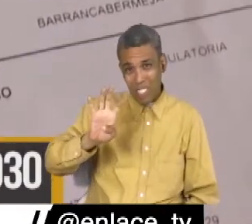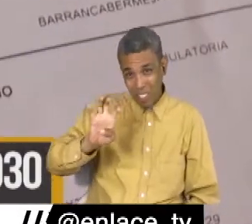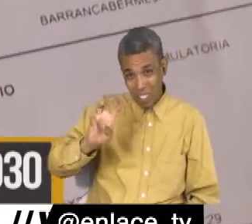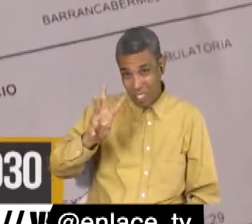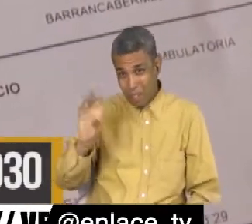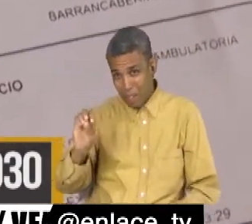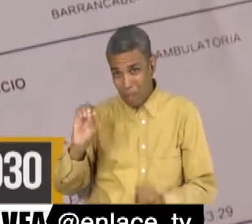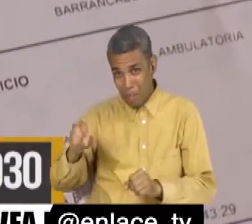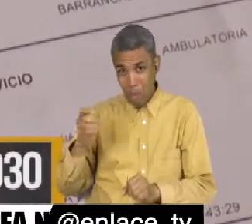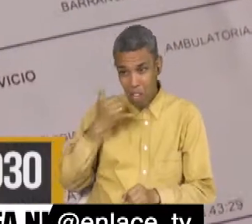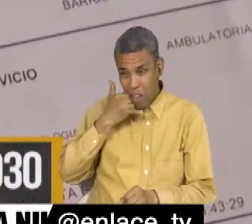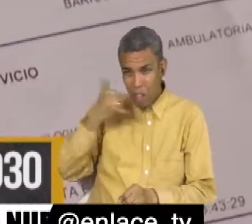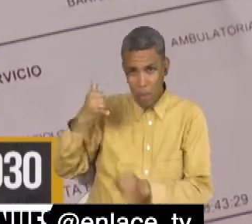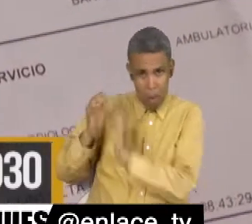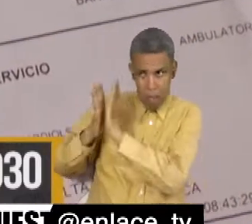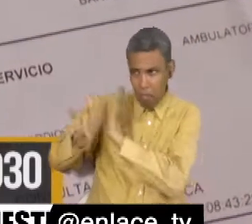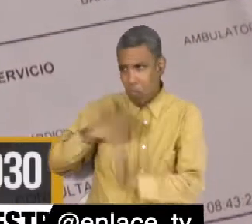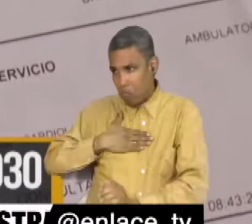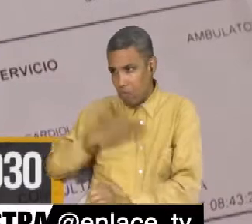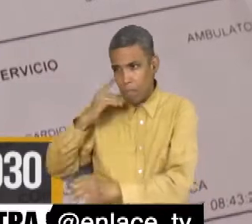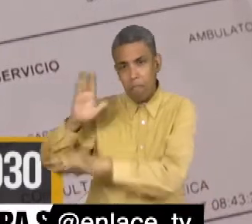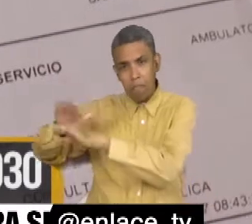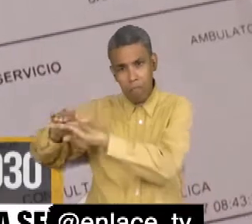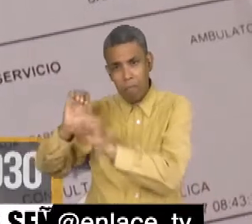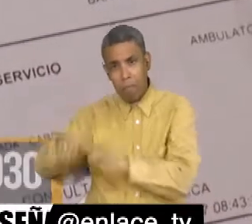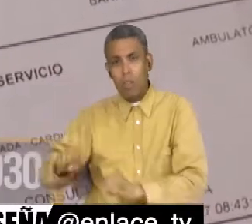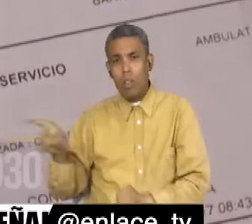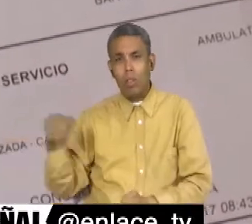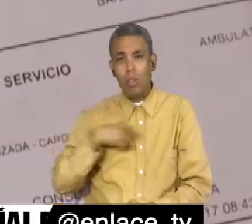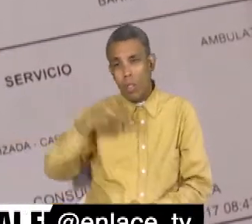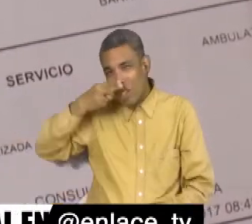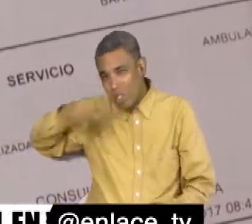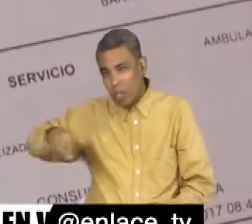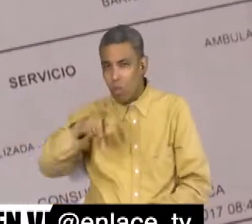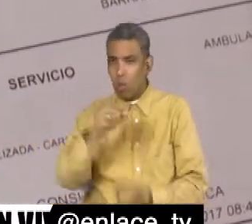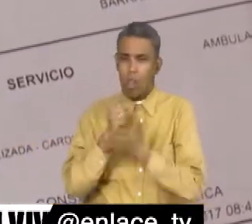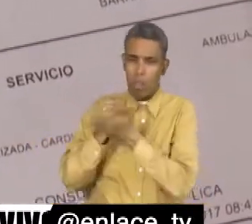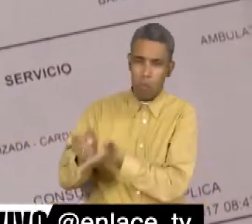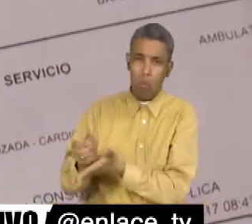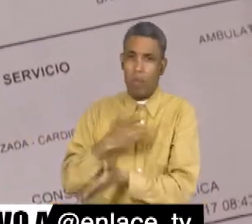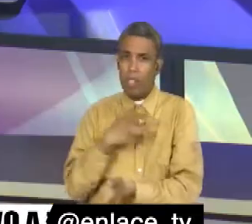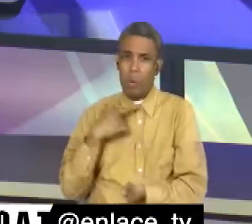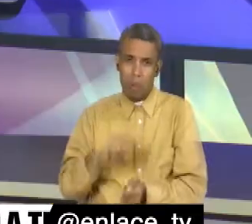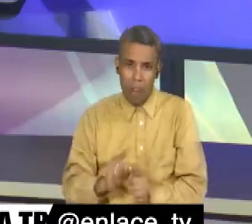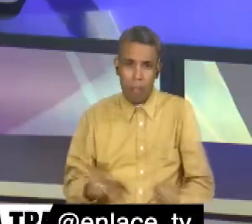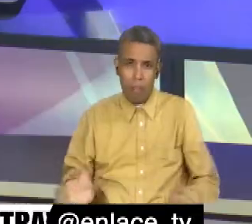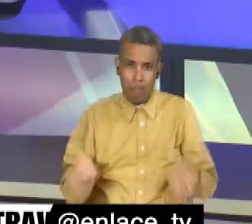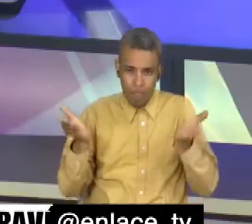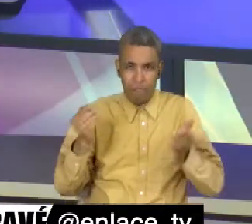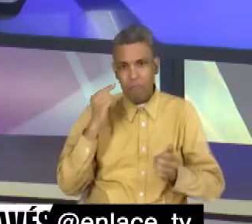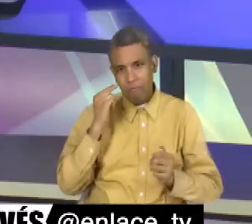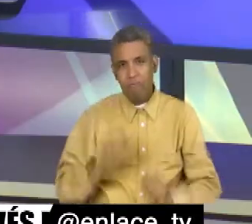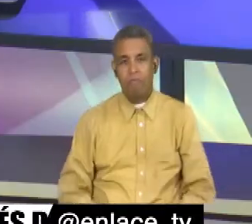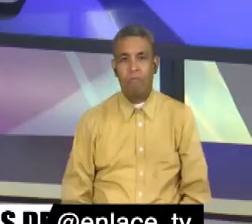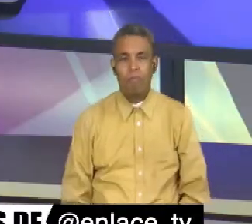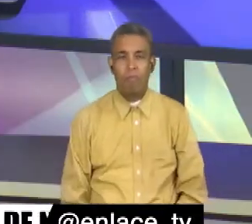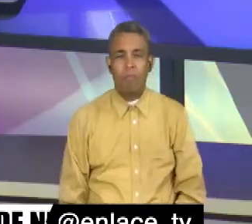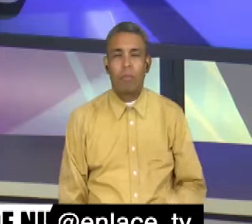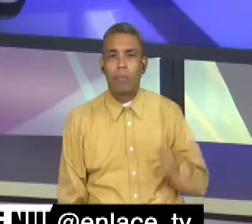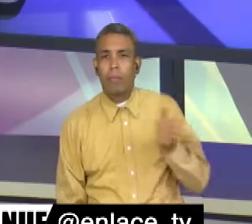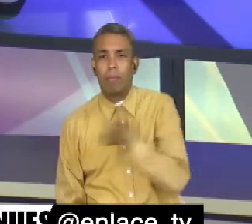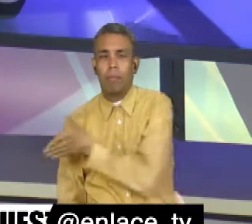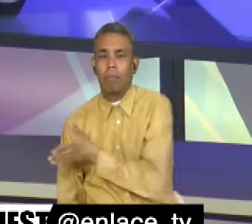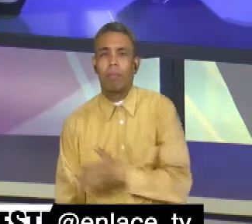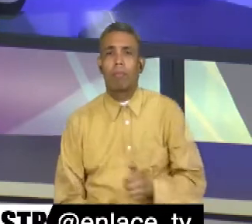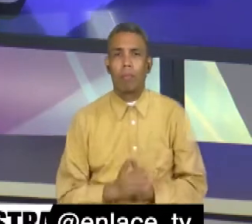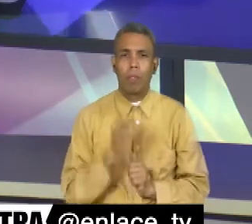321-991-6930. Él hoy necesita de la ayuda de todos para que su salud mejore. Jairo Quintero, alias